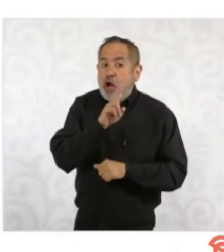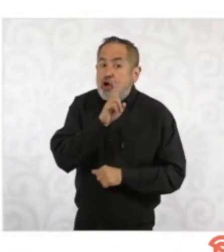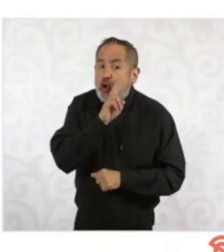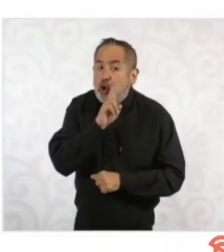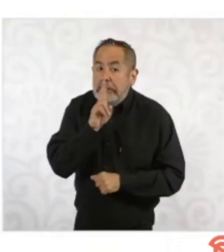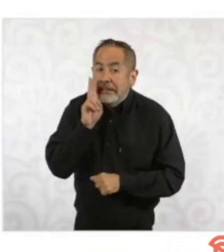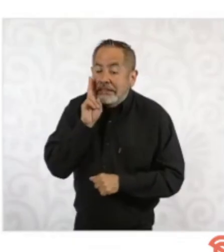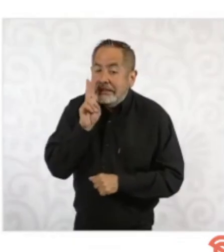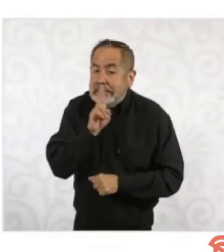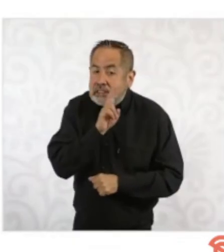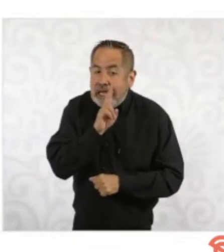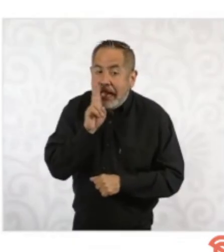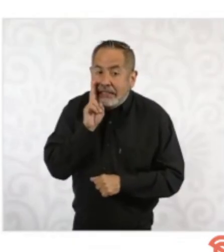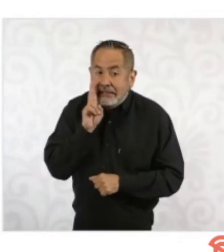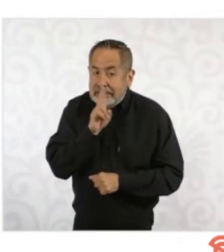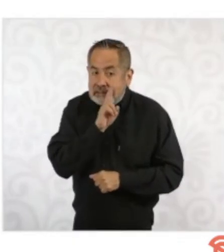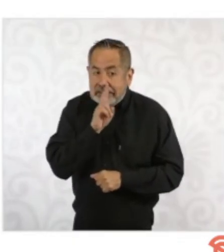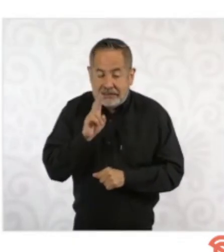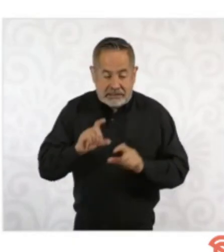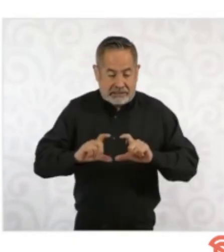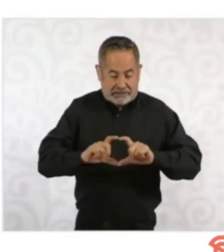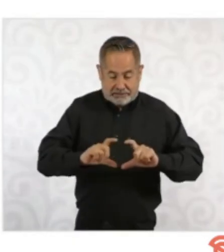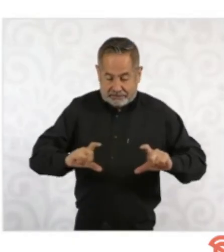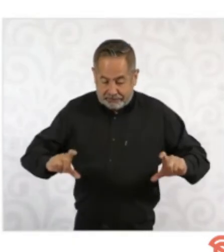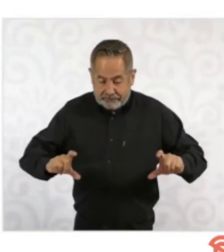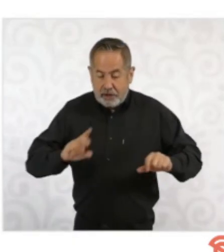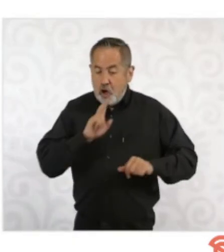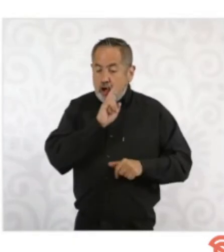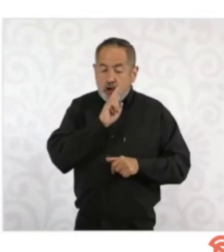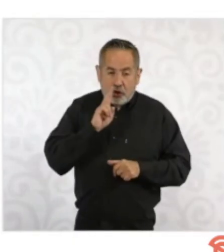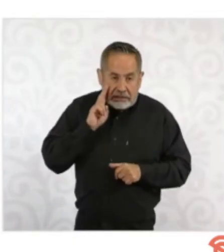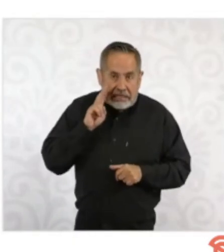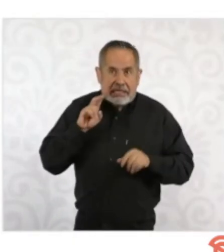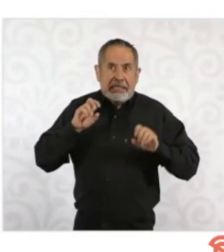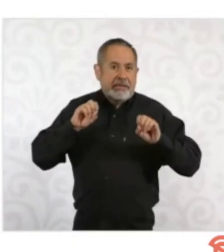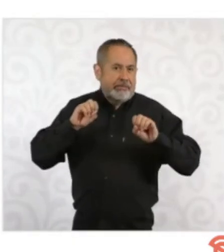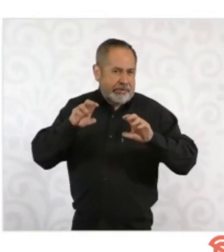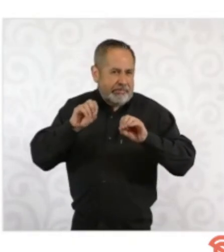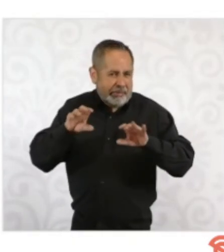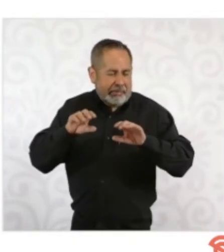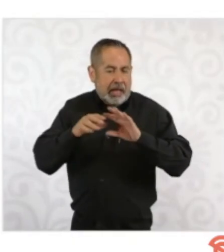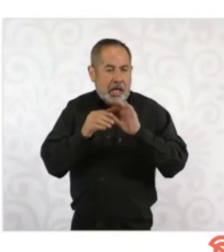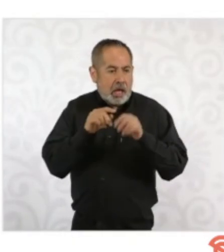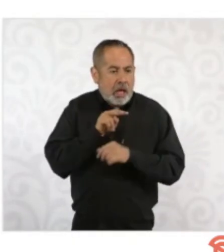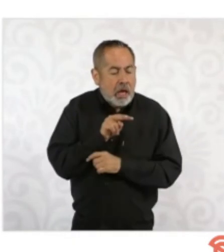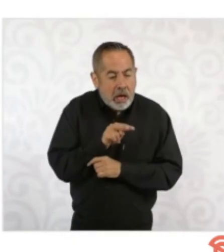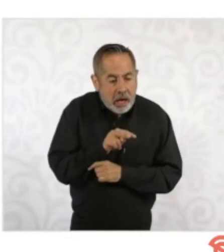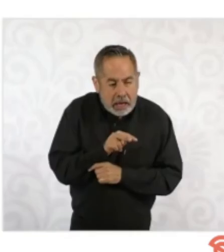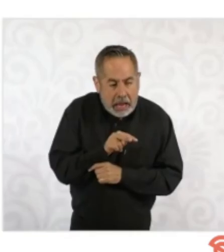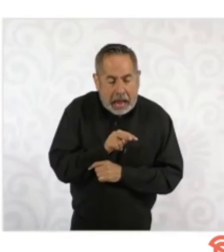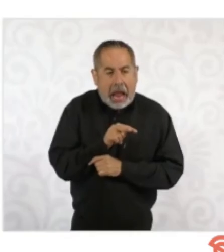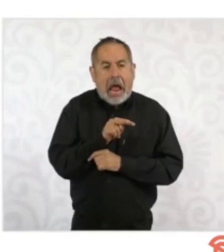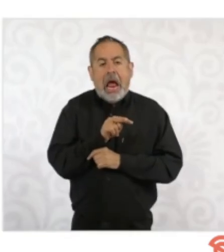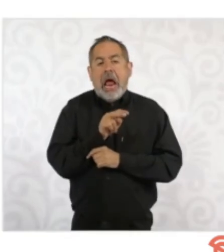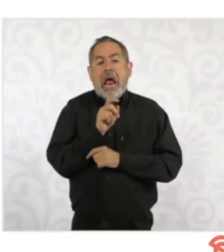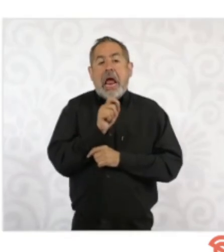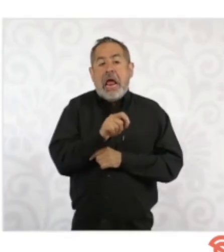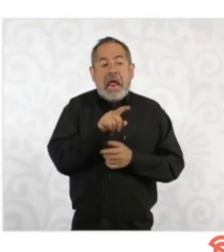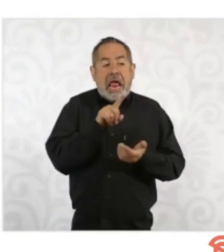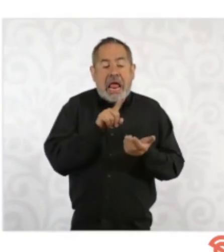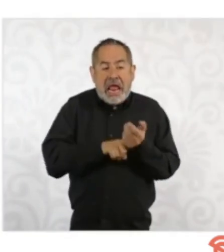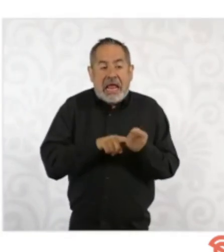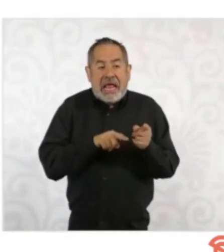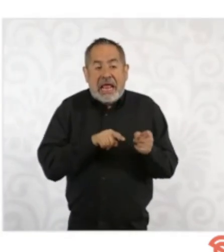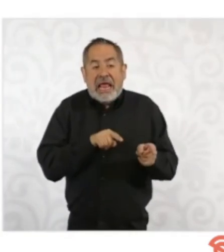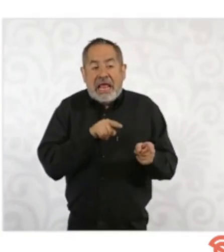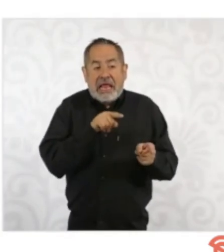noticiosos, plecas, cortinillas, mensaje en la pantalla, que permite identificar plenamente que la persona